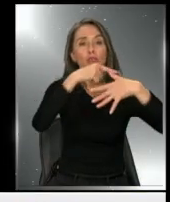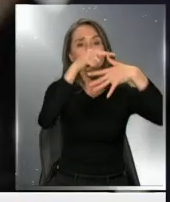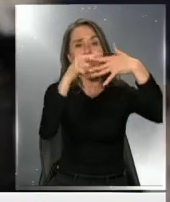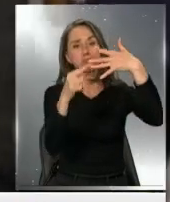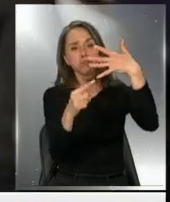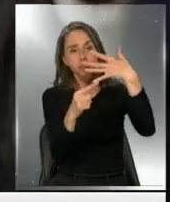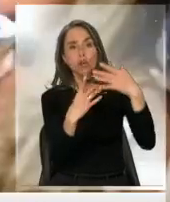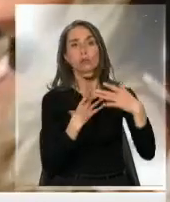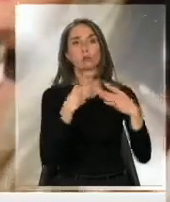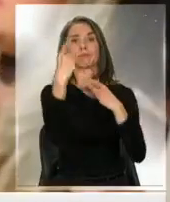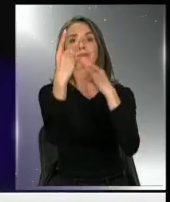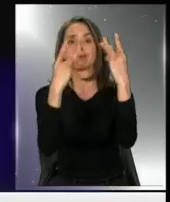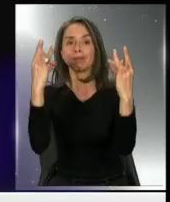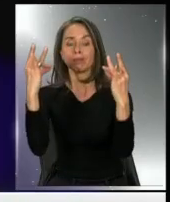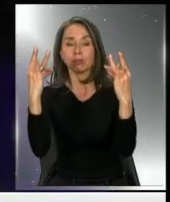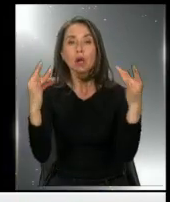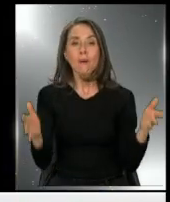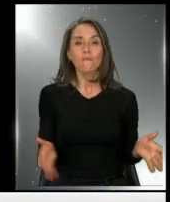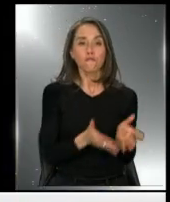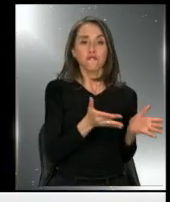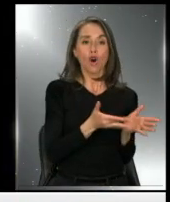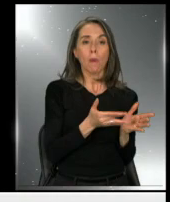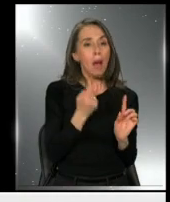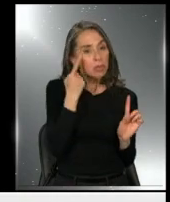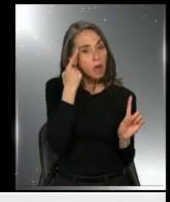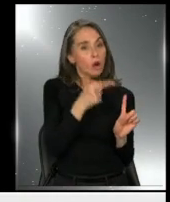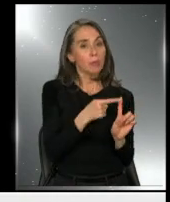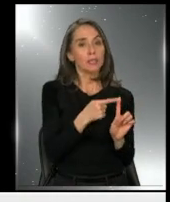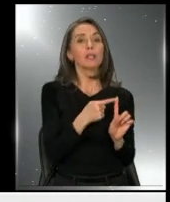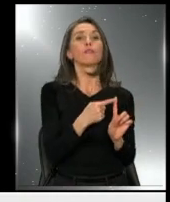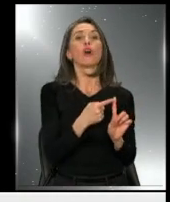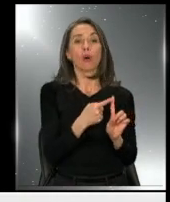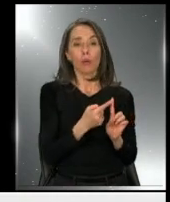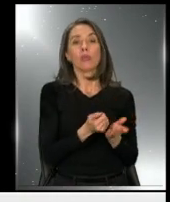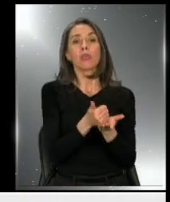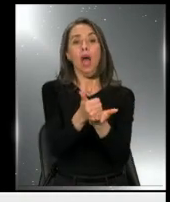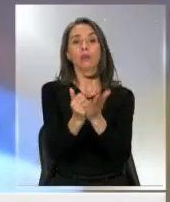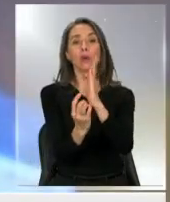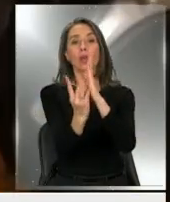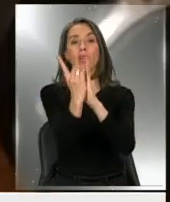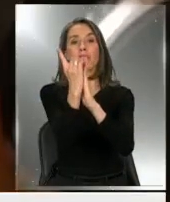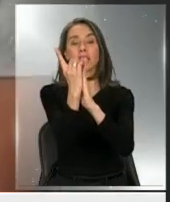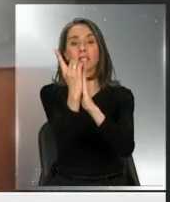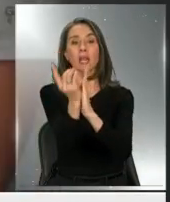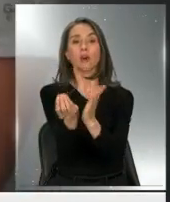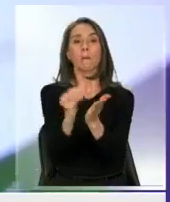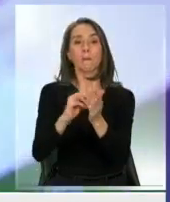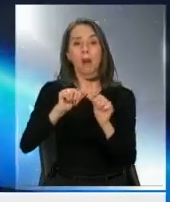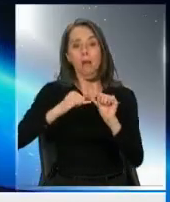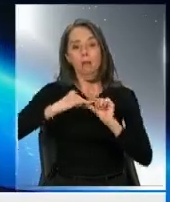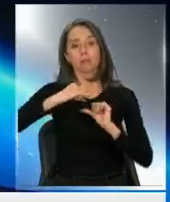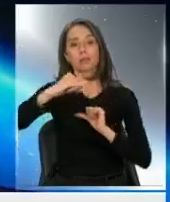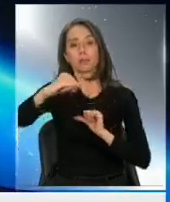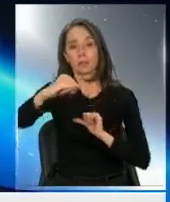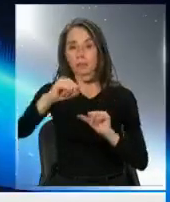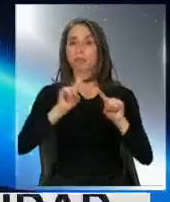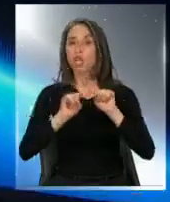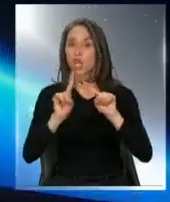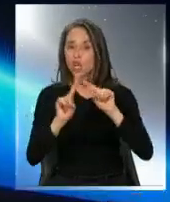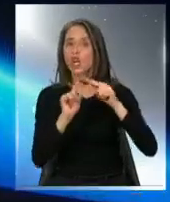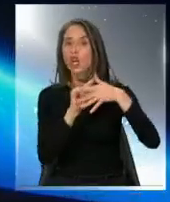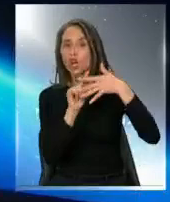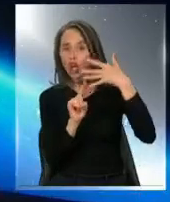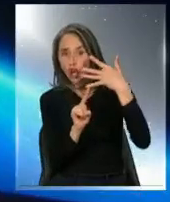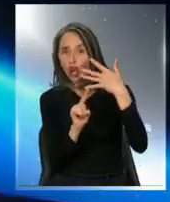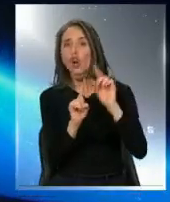distintos espacios que les permiten ir fomentando el propósito de contribuir a un desarrollo más sostenible. Y en otras